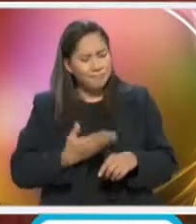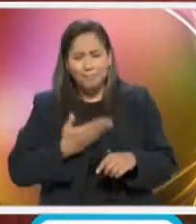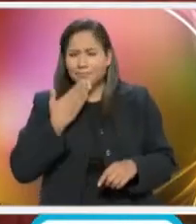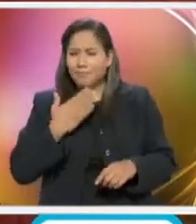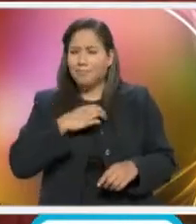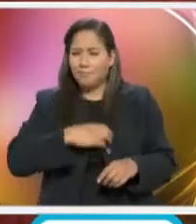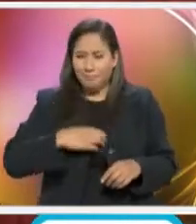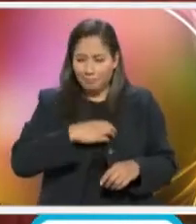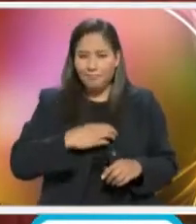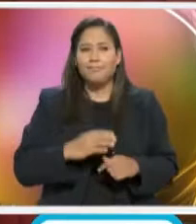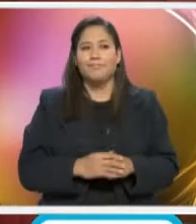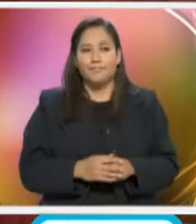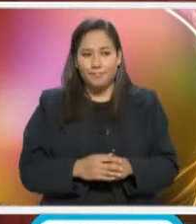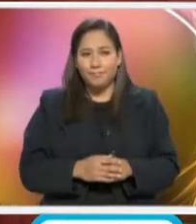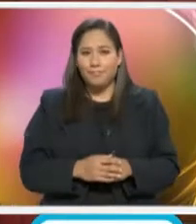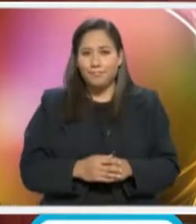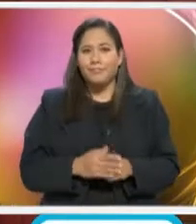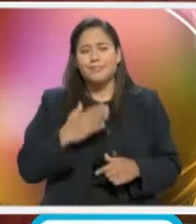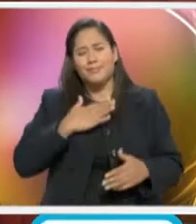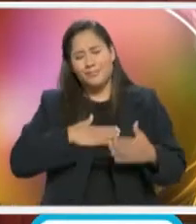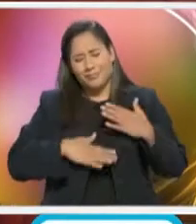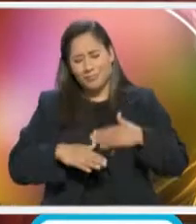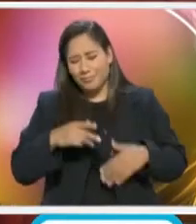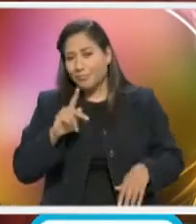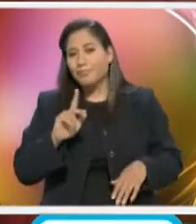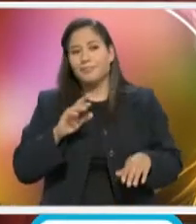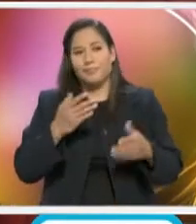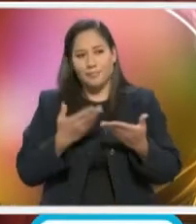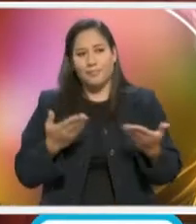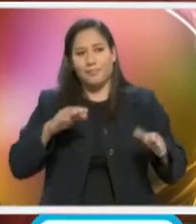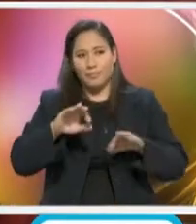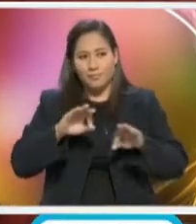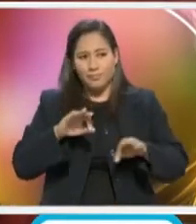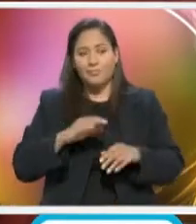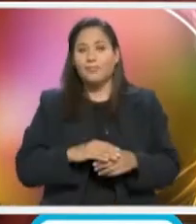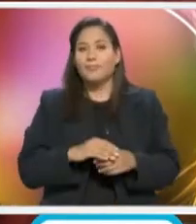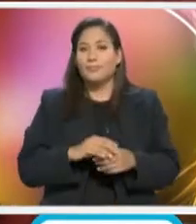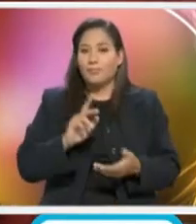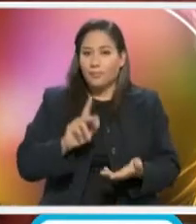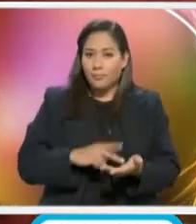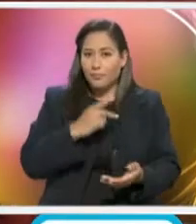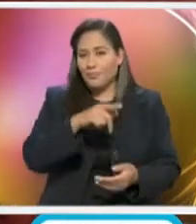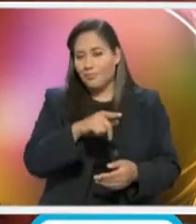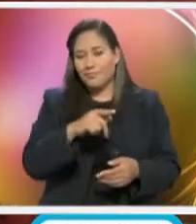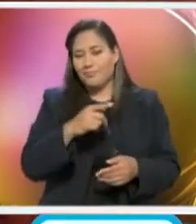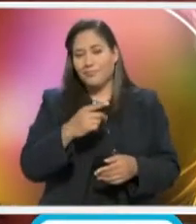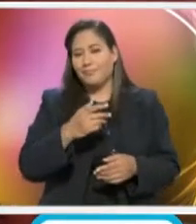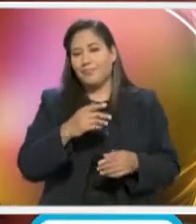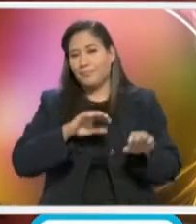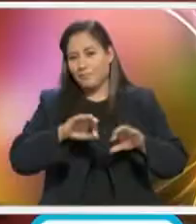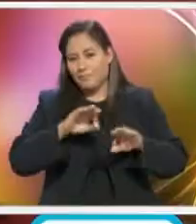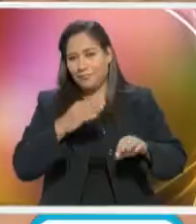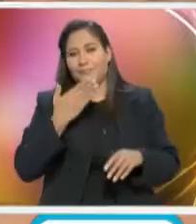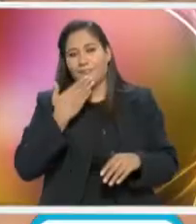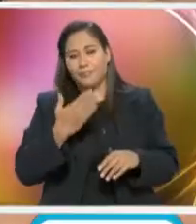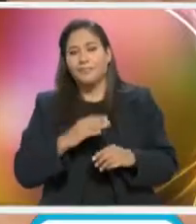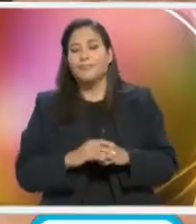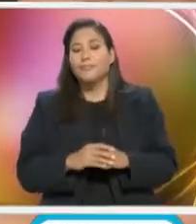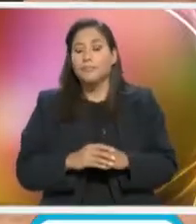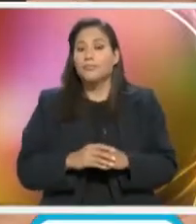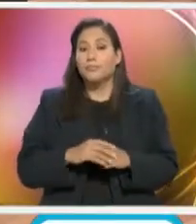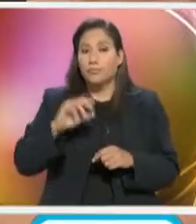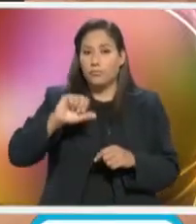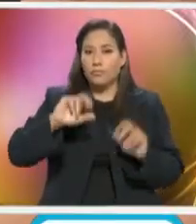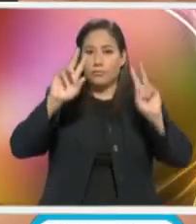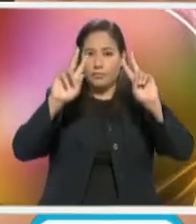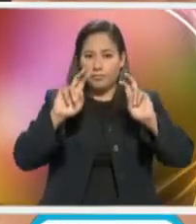muy contento. Eso es Y todo. descansado, pero ya hay que trabajar ahora. Claro, regresar a la rutina como Exacto. es. Oye, hablamos de las UDIs el día